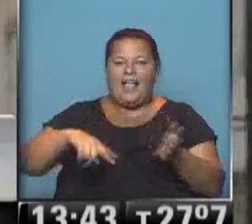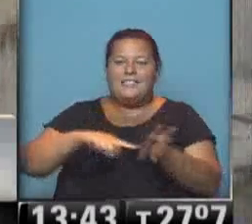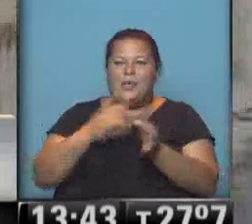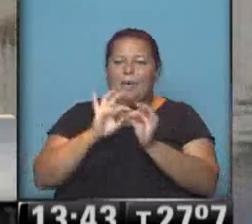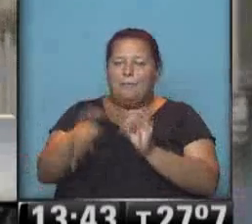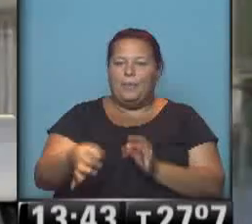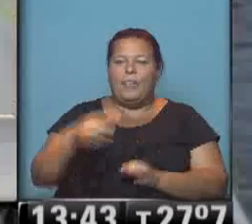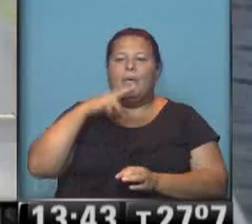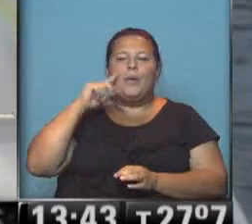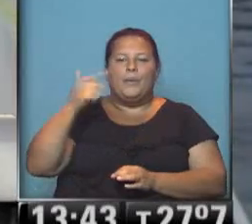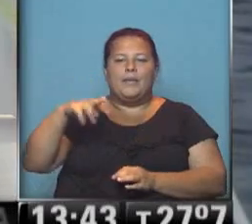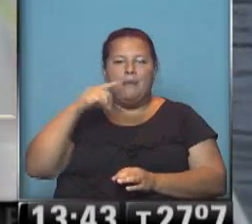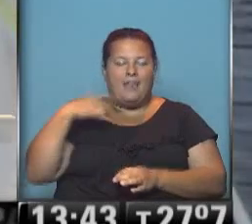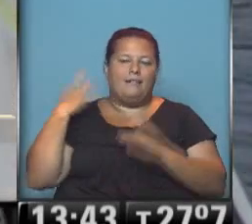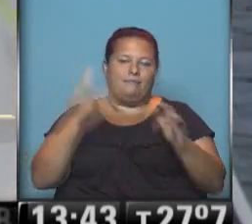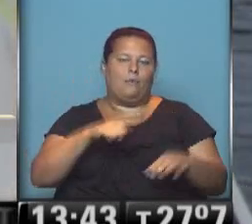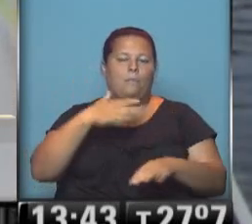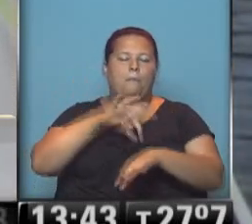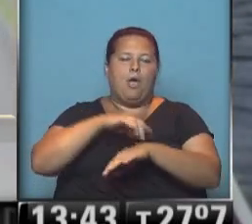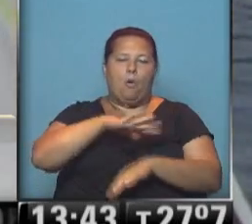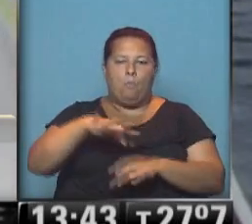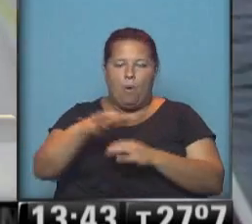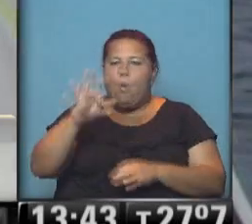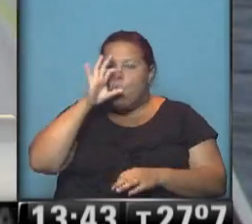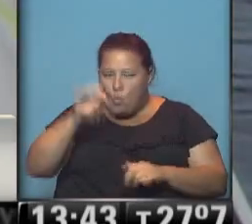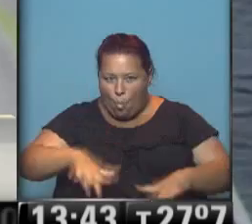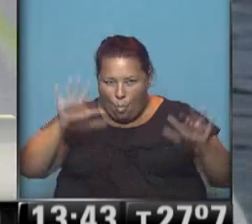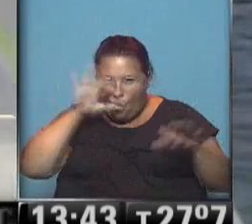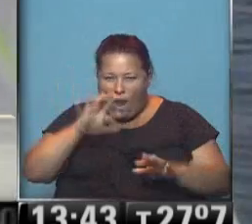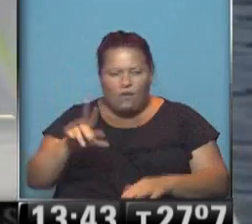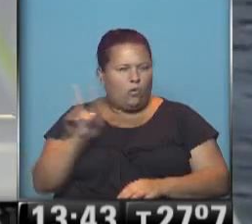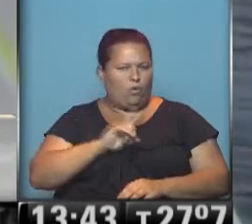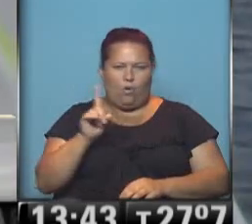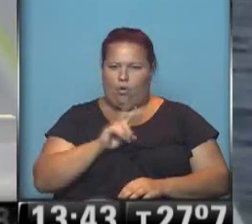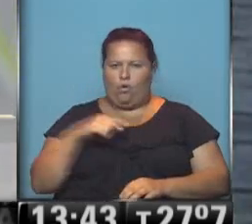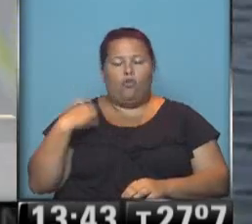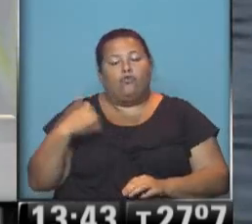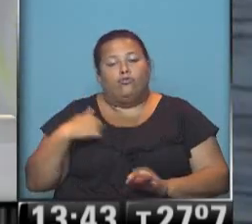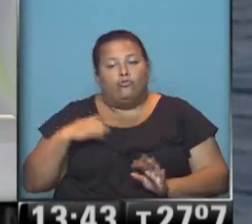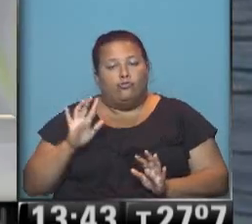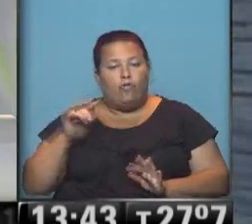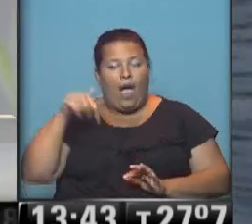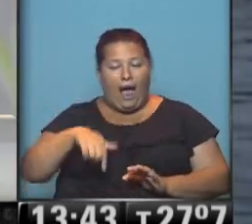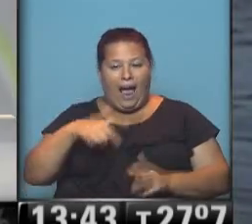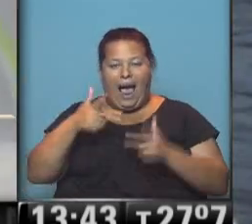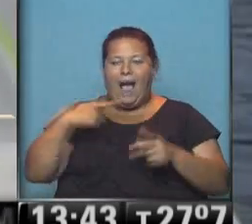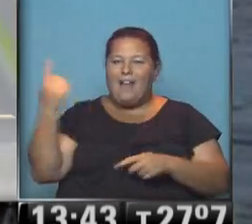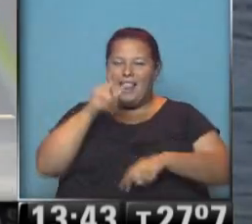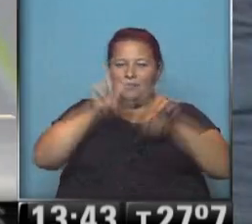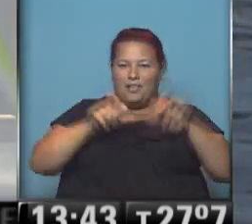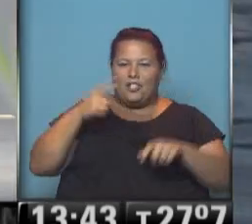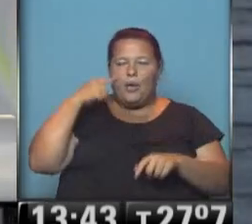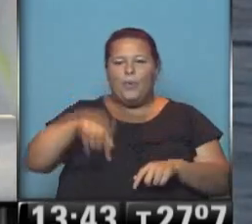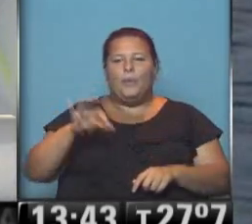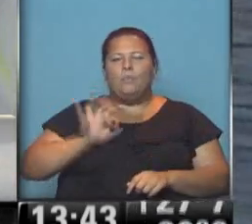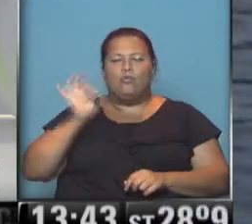cercana a vill María y después me vine acá a ser el médico del pueblo nunca un caso de estos una inundación de no nosotros yo acá lo que hablamos con la gente que ha vivido